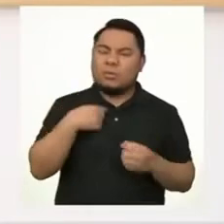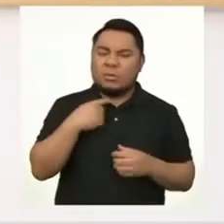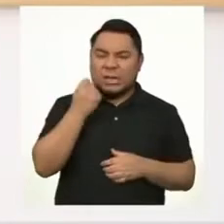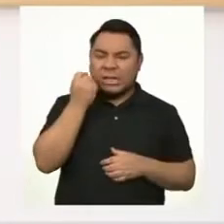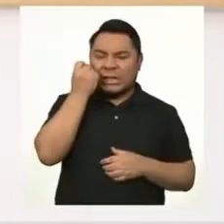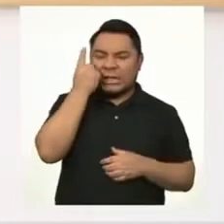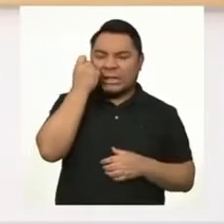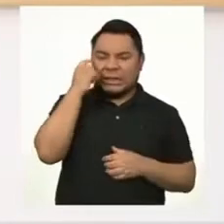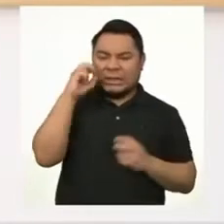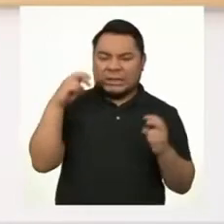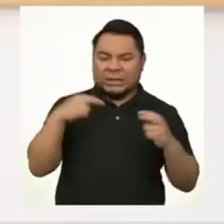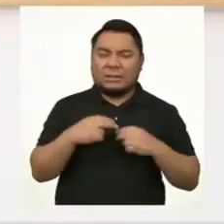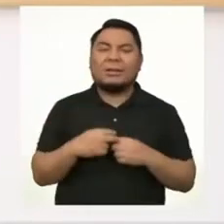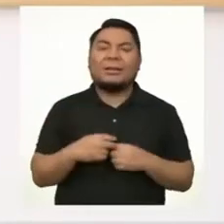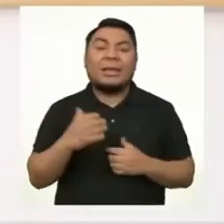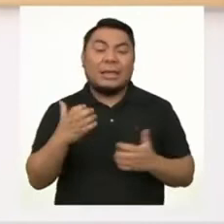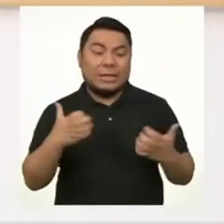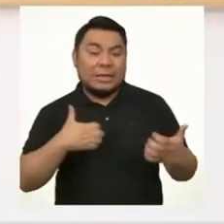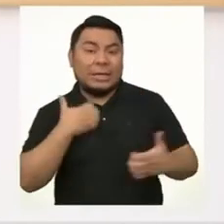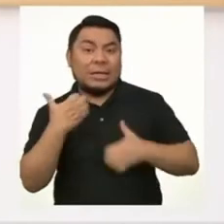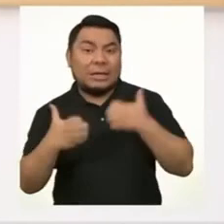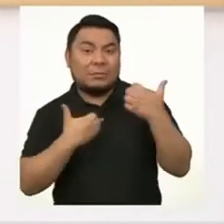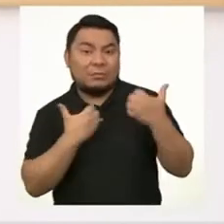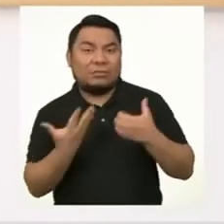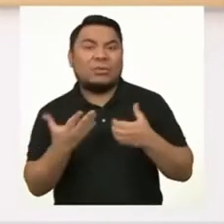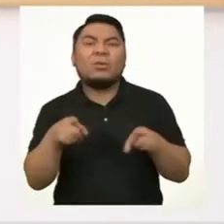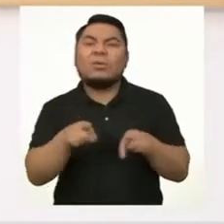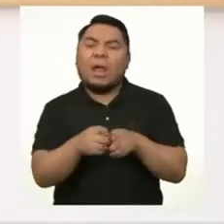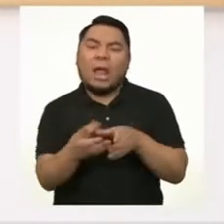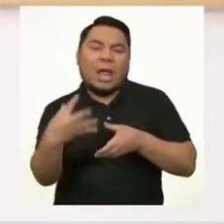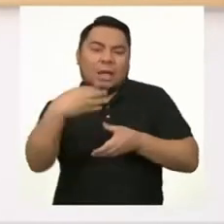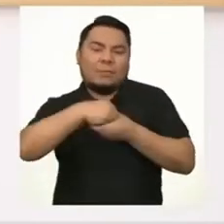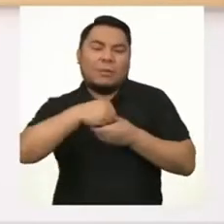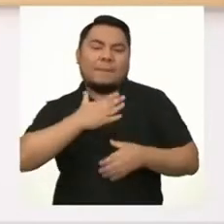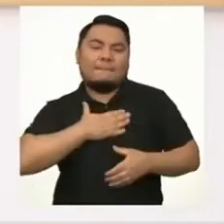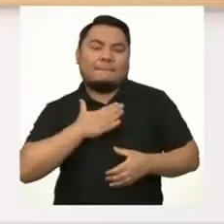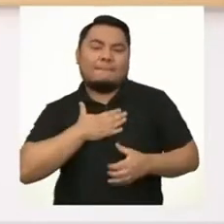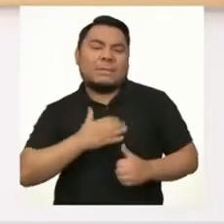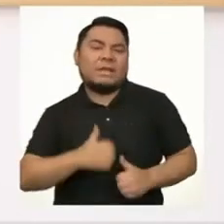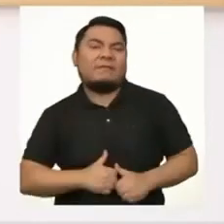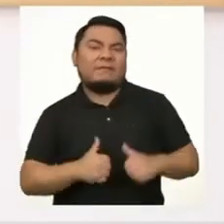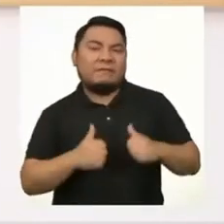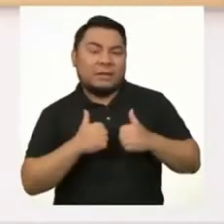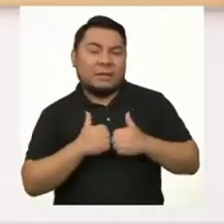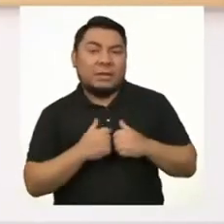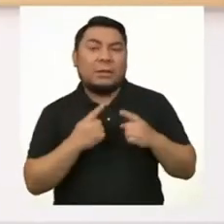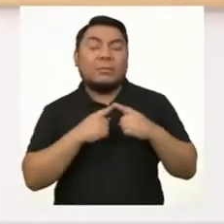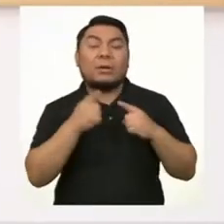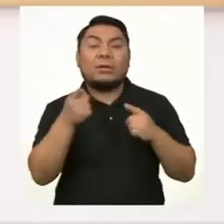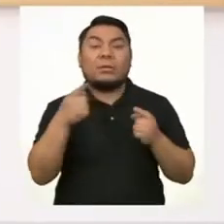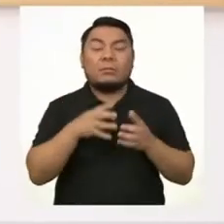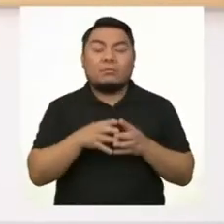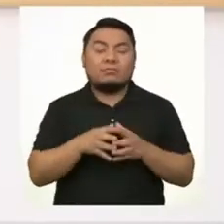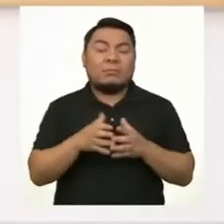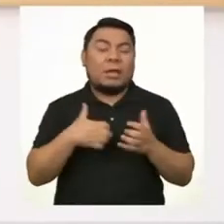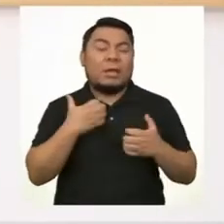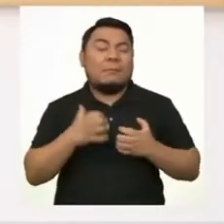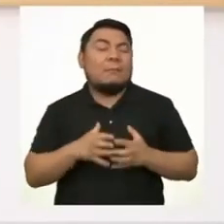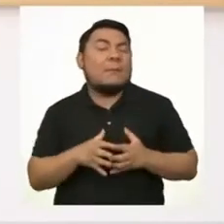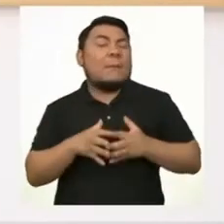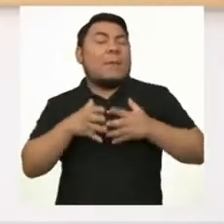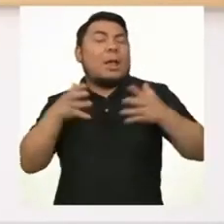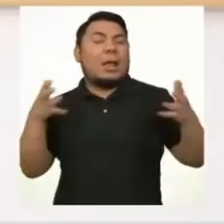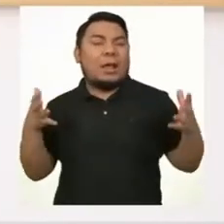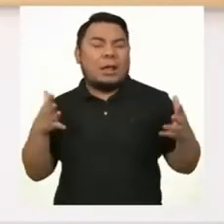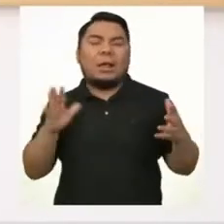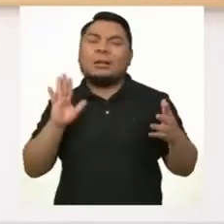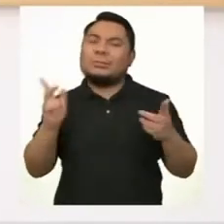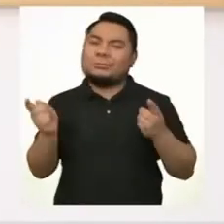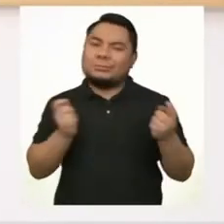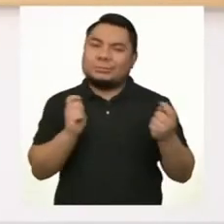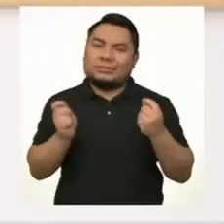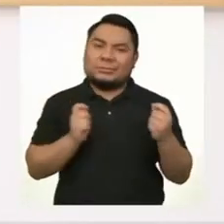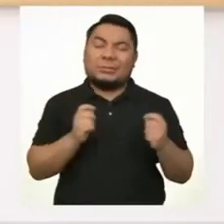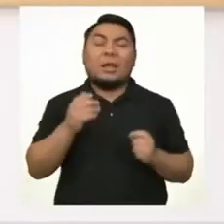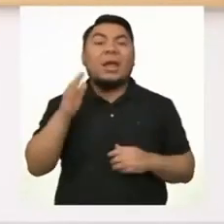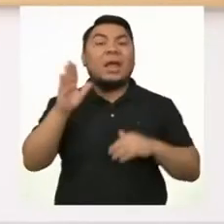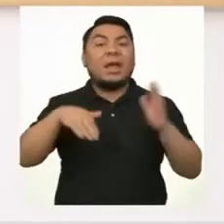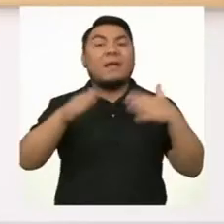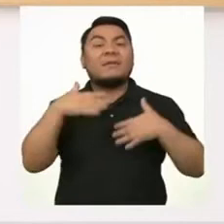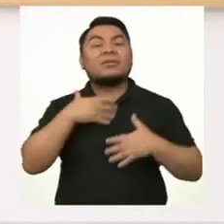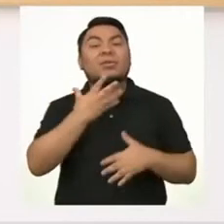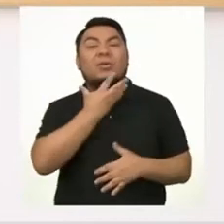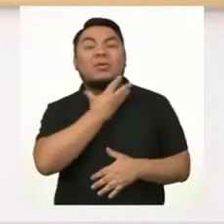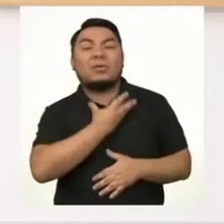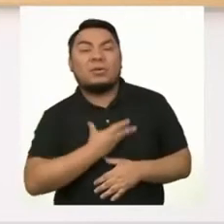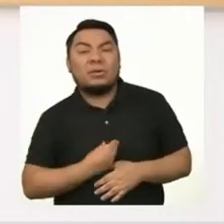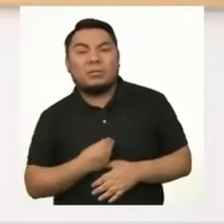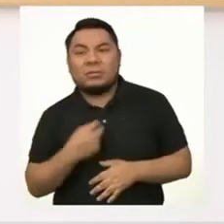entenderla? La emoción es parte de nuestras vidas, pero hay que saber cuándo la estamos exagerando. Por ejemplo, a veces estoy triste porque